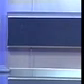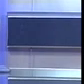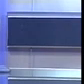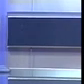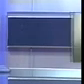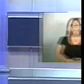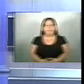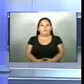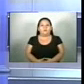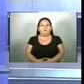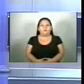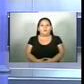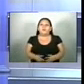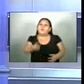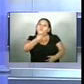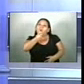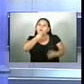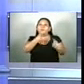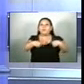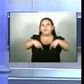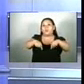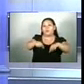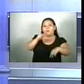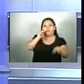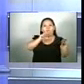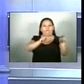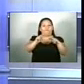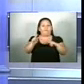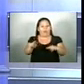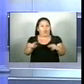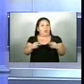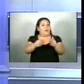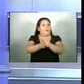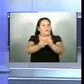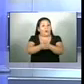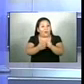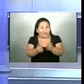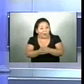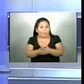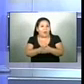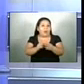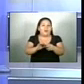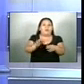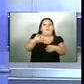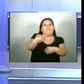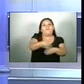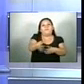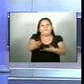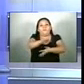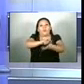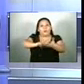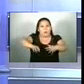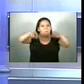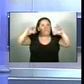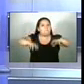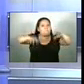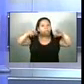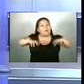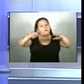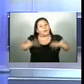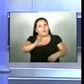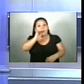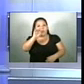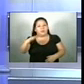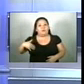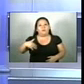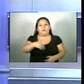Vamos a seguir con más noticias. Ante la presencia de dos fenómenos que aumentan la cantidad de lluvias en todo el territorio nacional, el ministro de